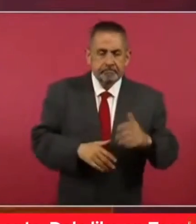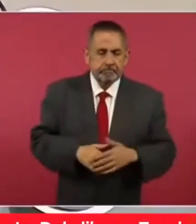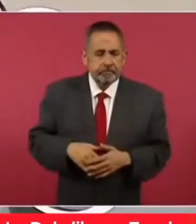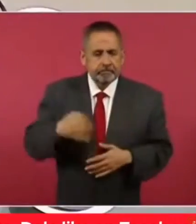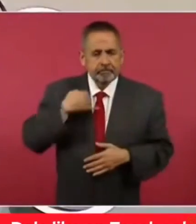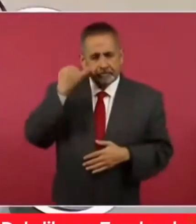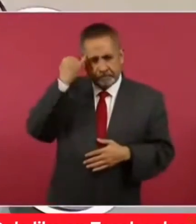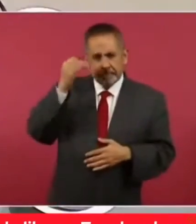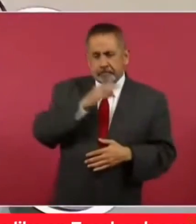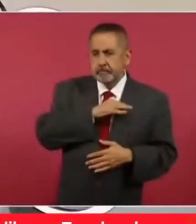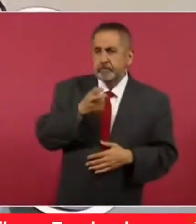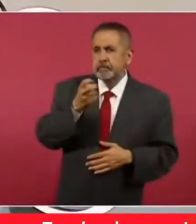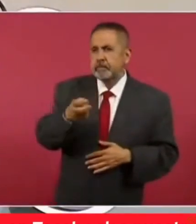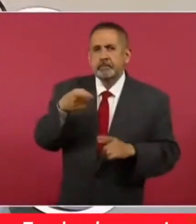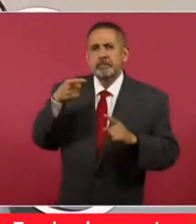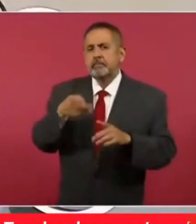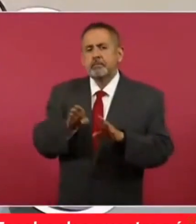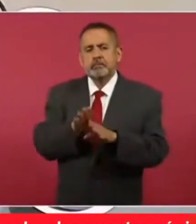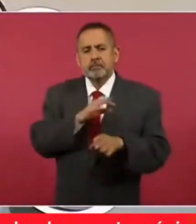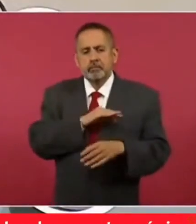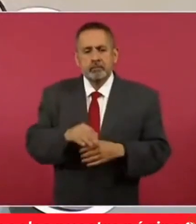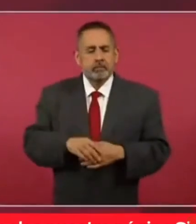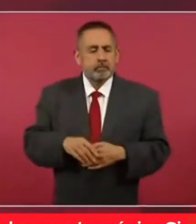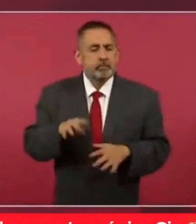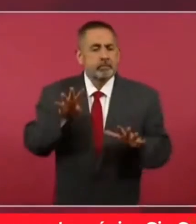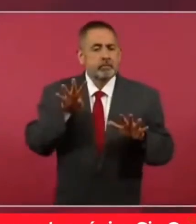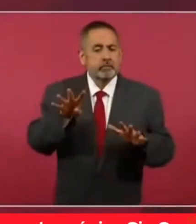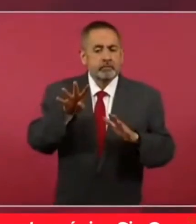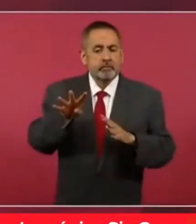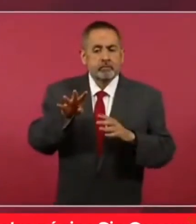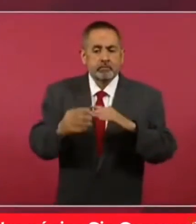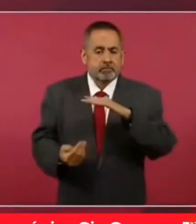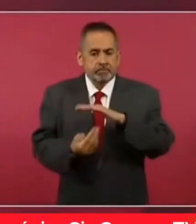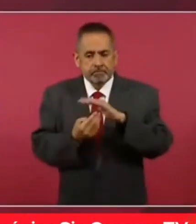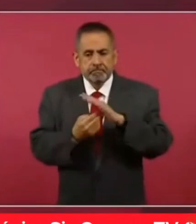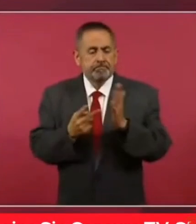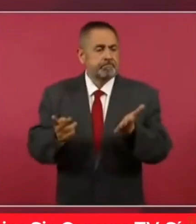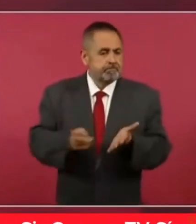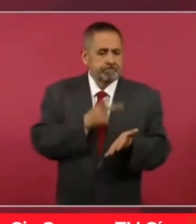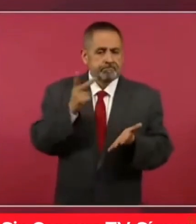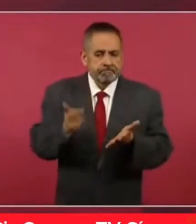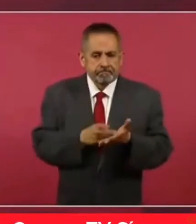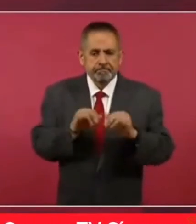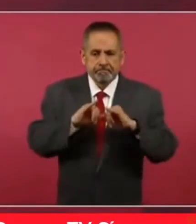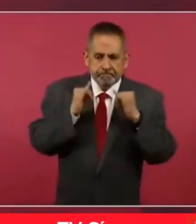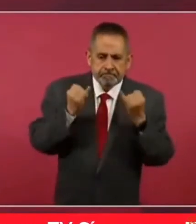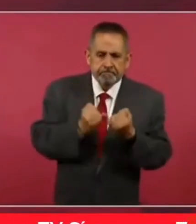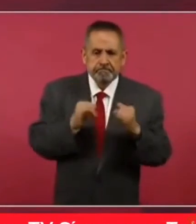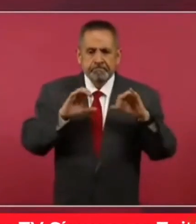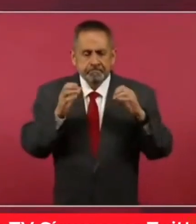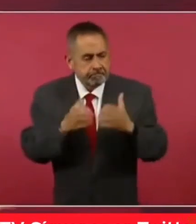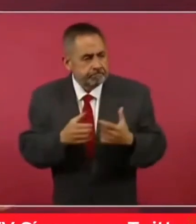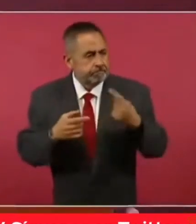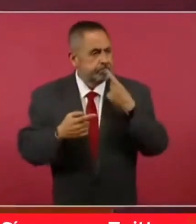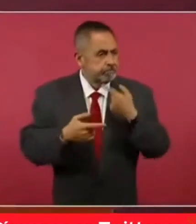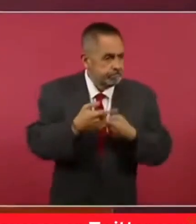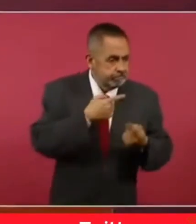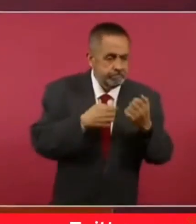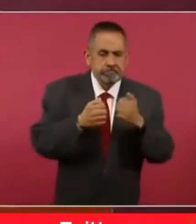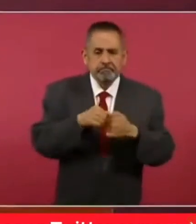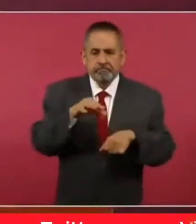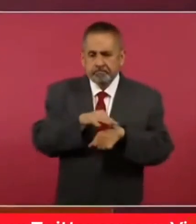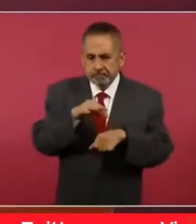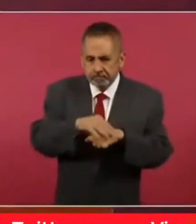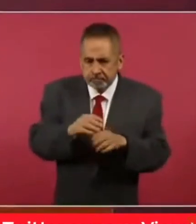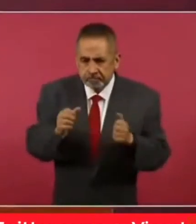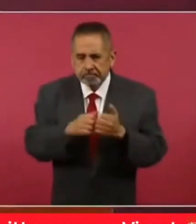imagínense, llevamos en este caso 19 mesas en las cuales está trabajando con los